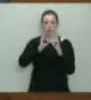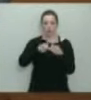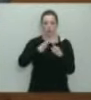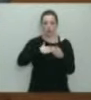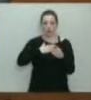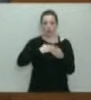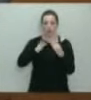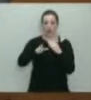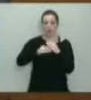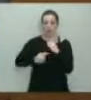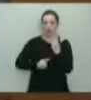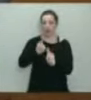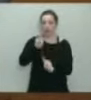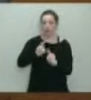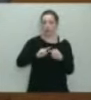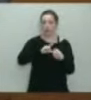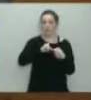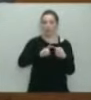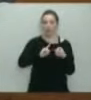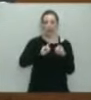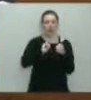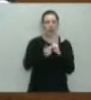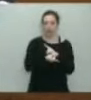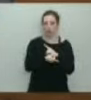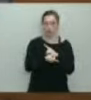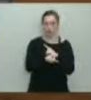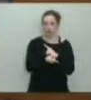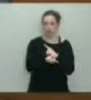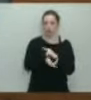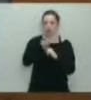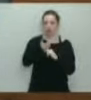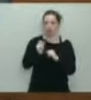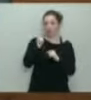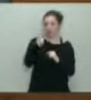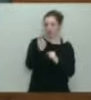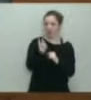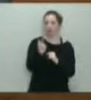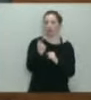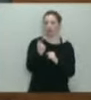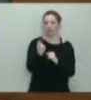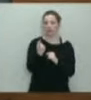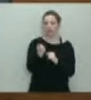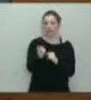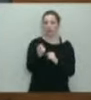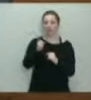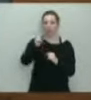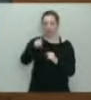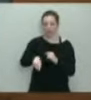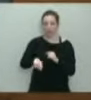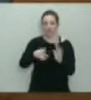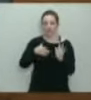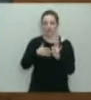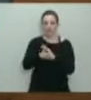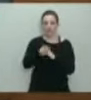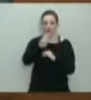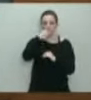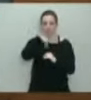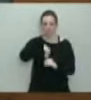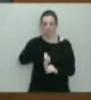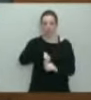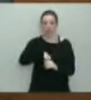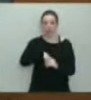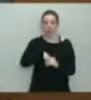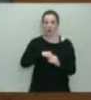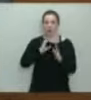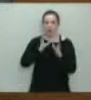enmiendas. El primero de ellos, el cambio más significativo, y es precisamente una exención propuesta por